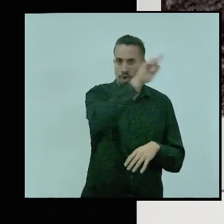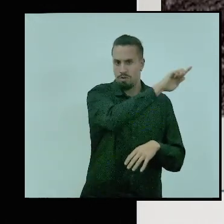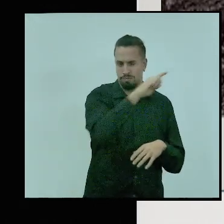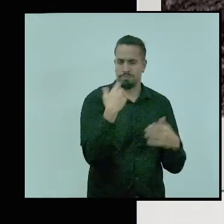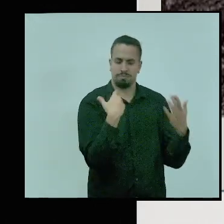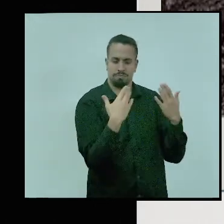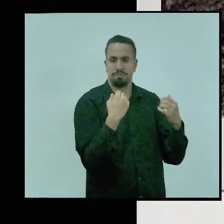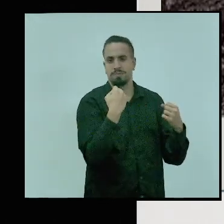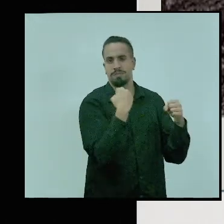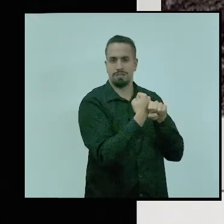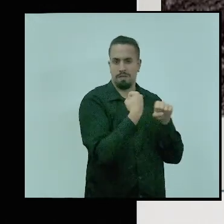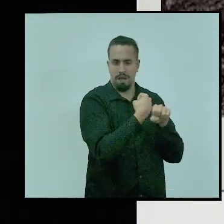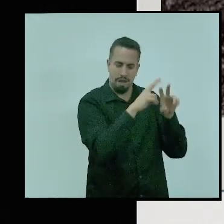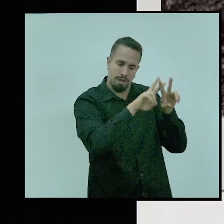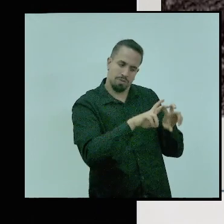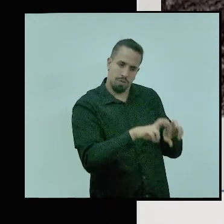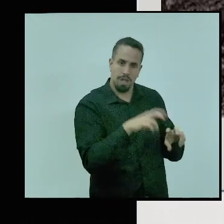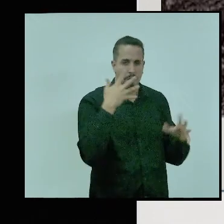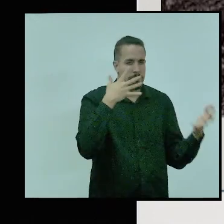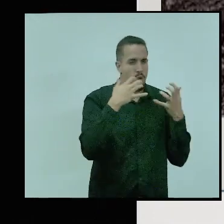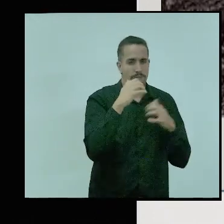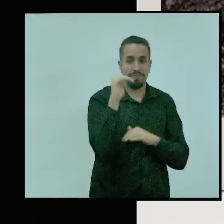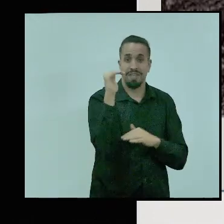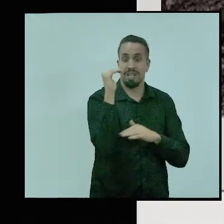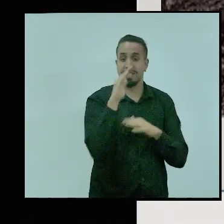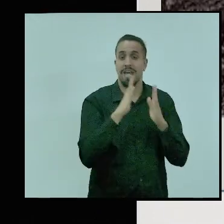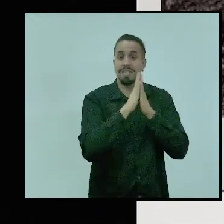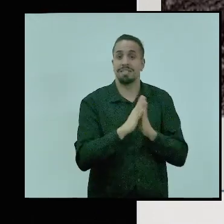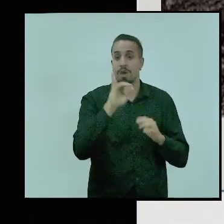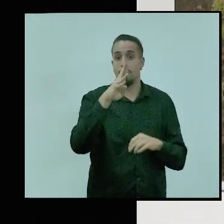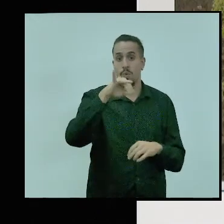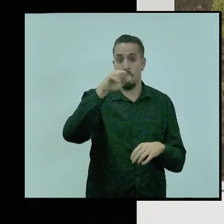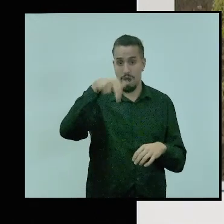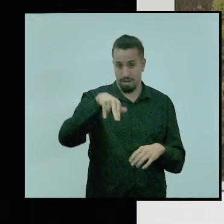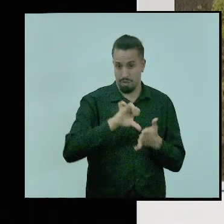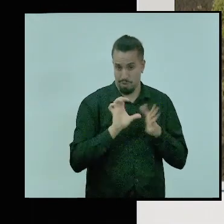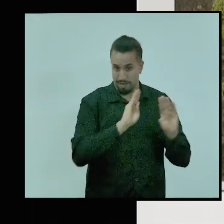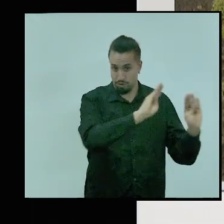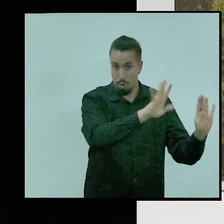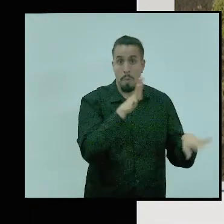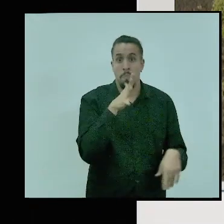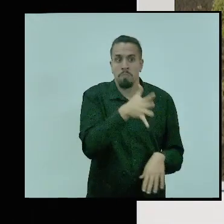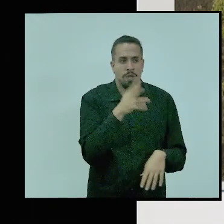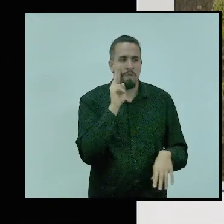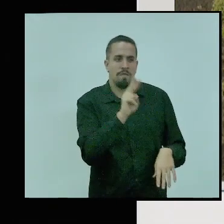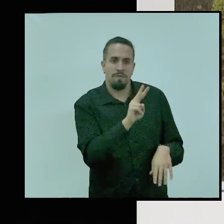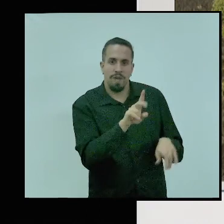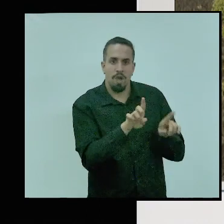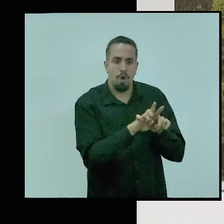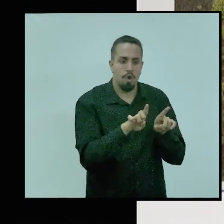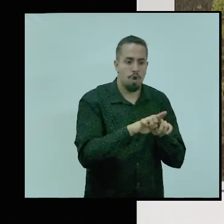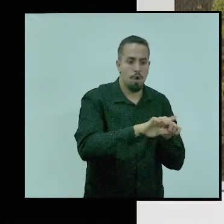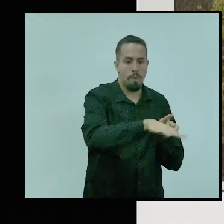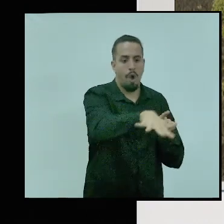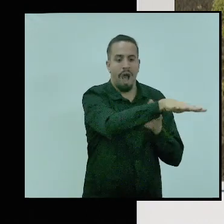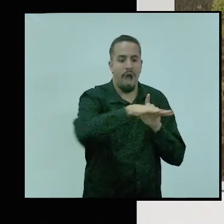mexicanos, siempre me llamaba mucho la atención la iglesia de San Juan de Parangaricutiro, cómo quedó encastrada en lo que fue el campo de